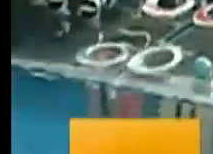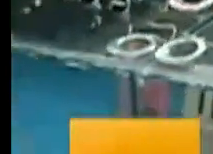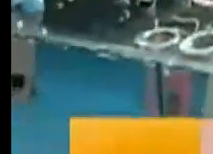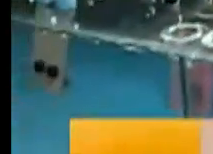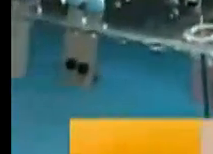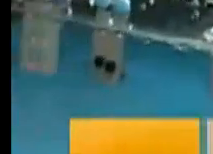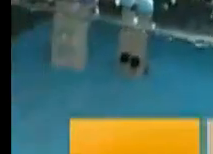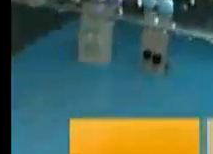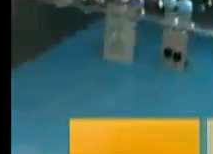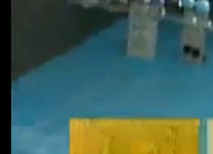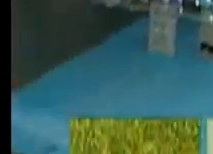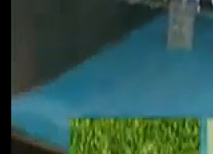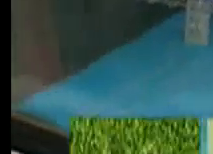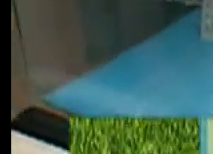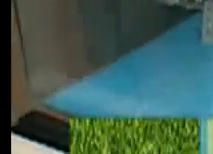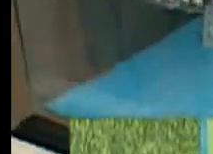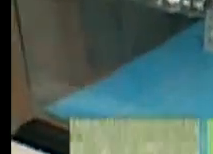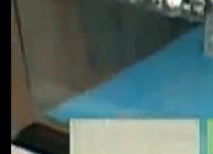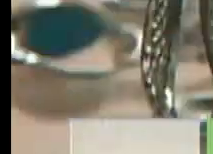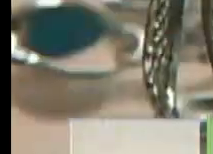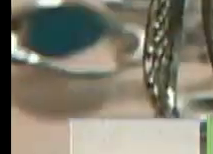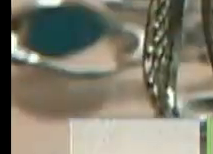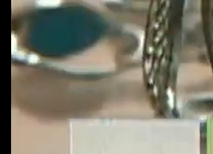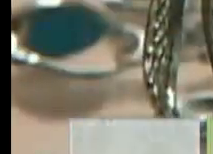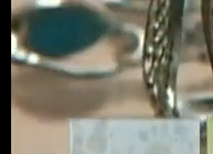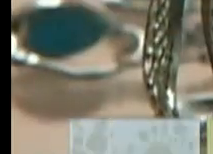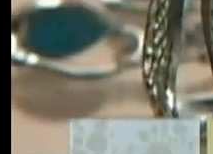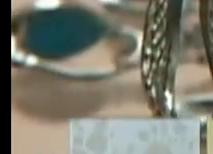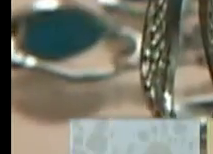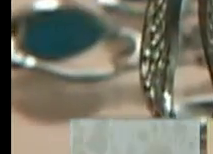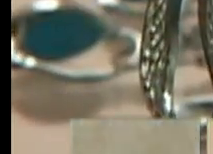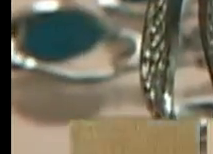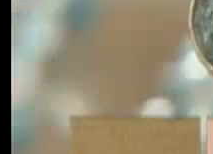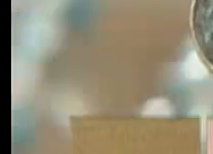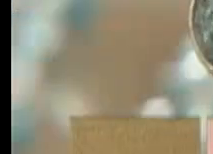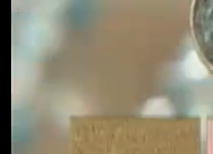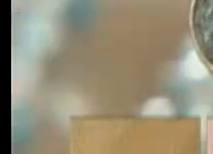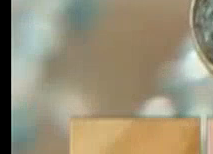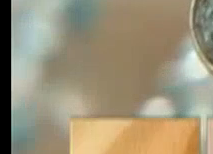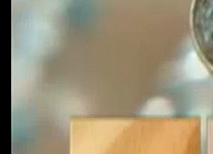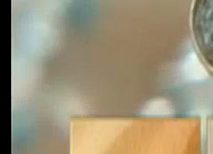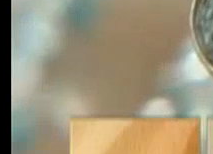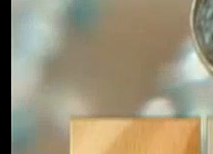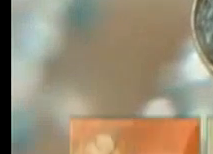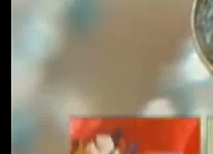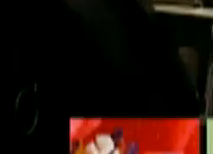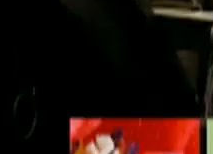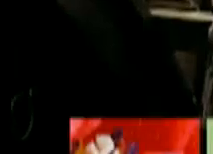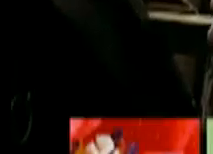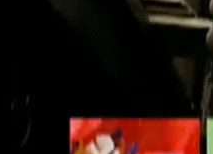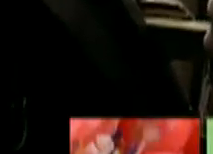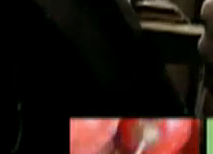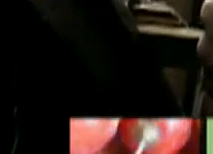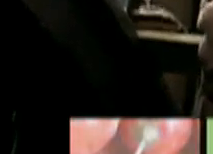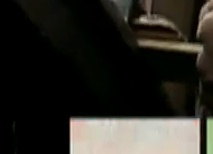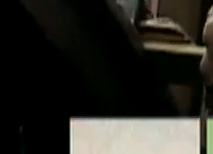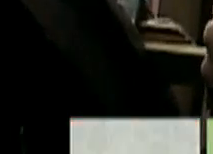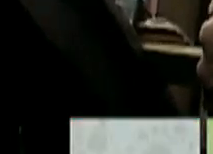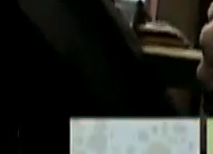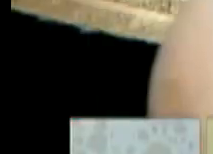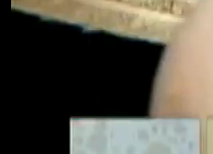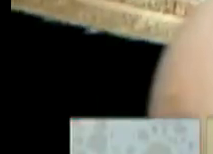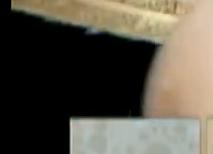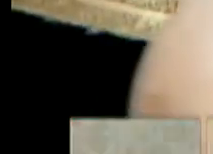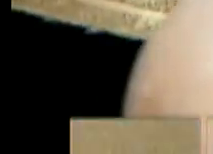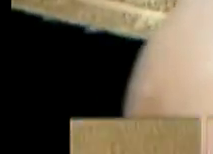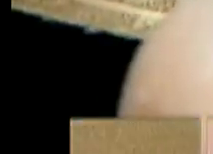La joyería artesanal es una actividad tradicional en Cuenca. Desde tiempos remotos, las hábiles manos de nuestros artesanos han mostrado gran